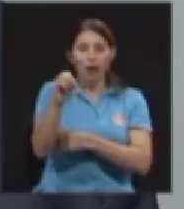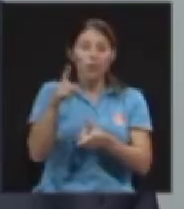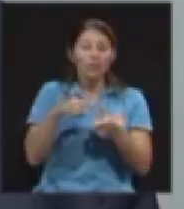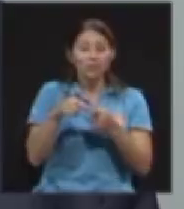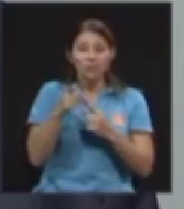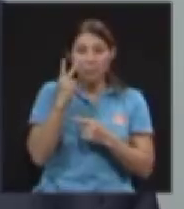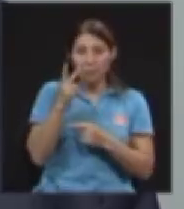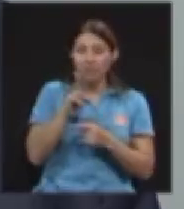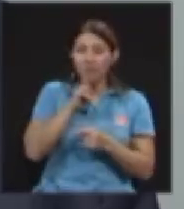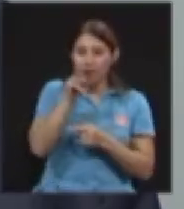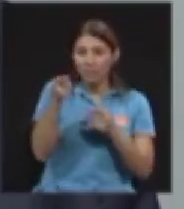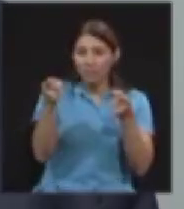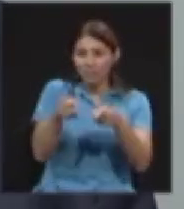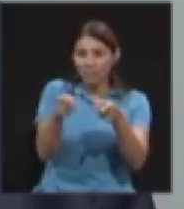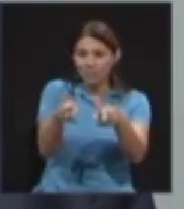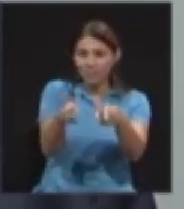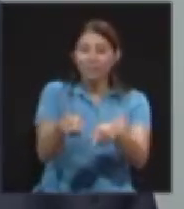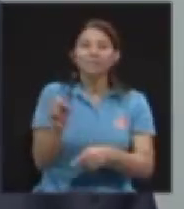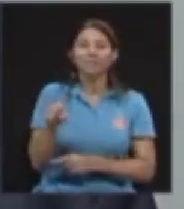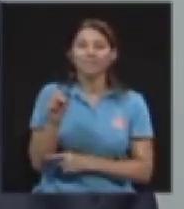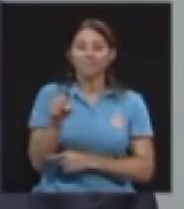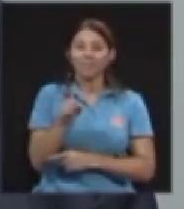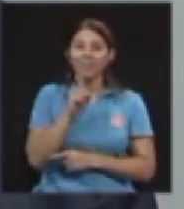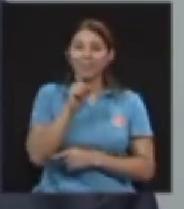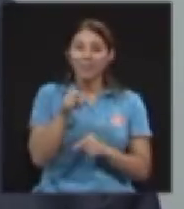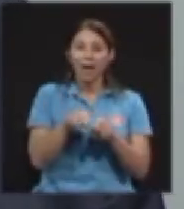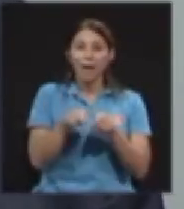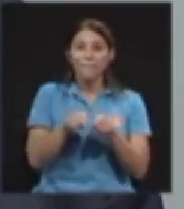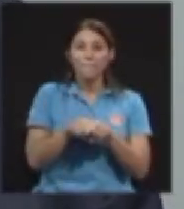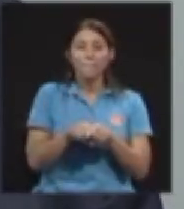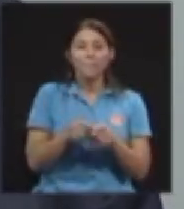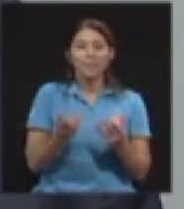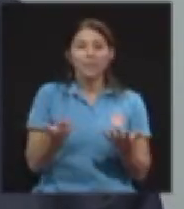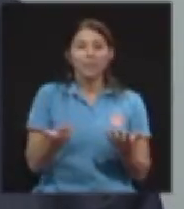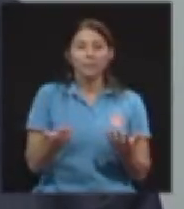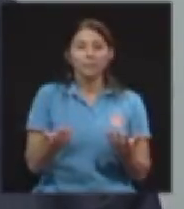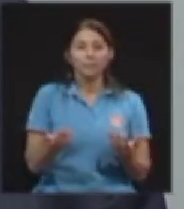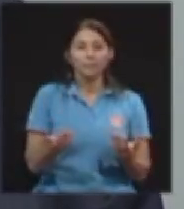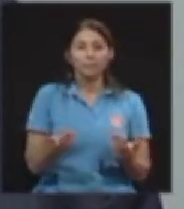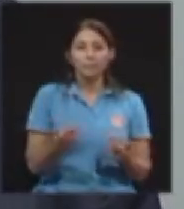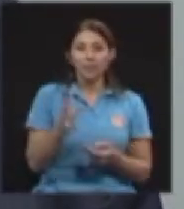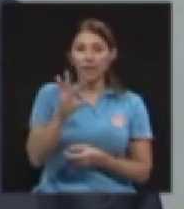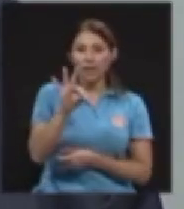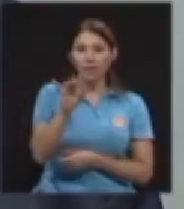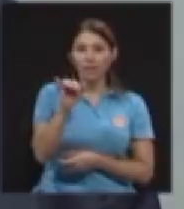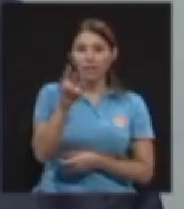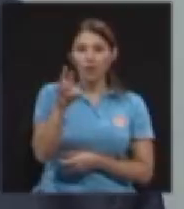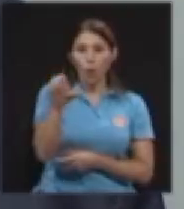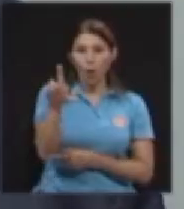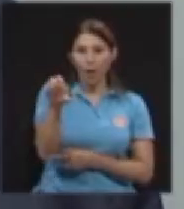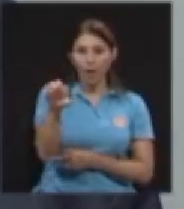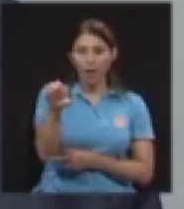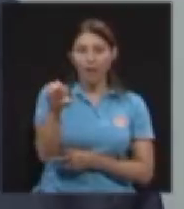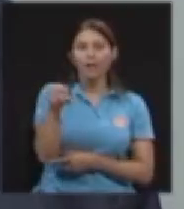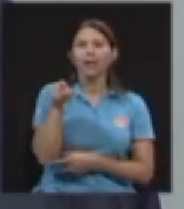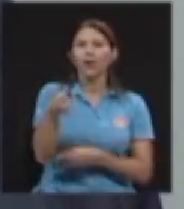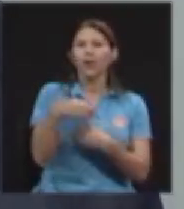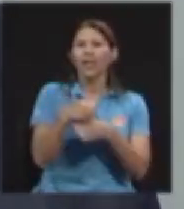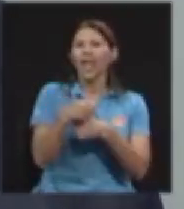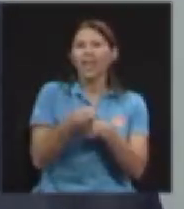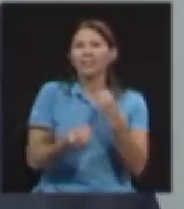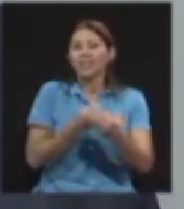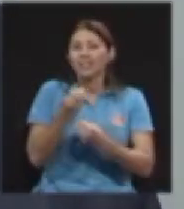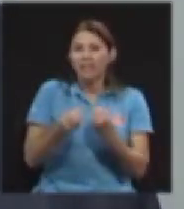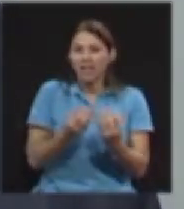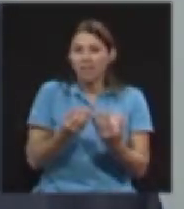Sin duda. Y lo otro que hay que hacer hincapié es en el hecho de que Tirol lo que hace es tomar, digamos,